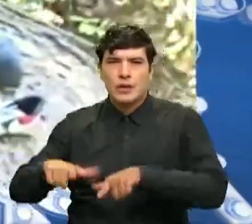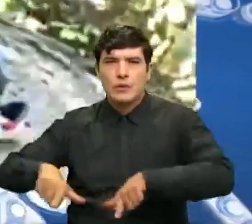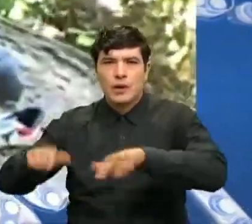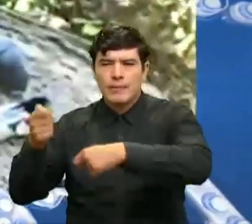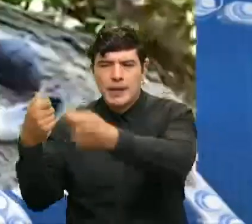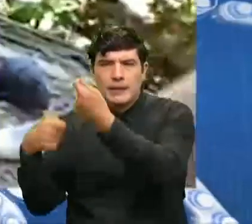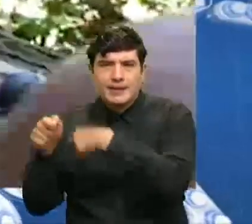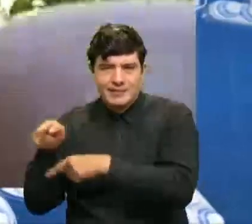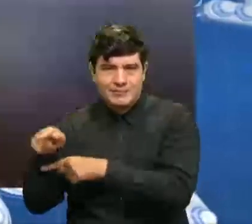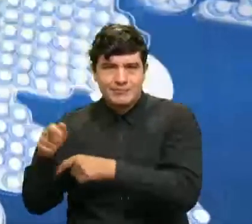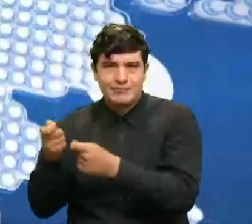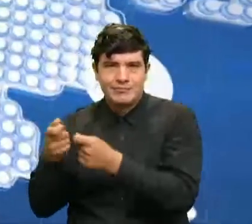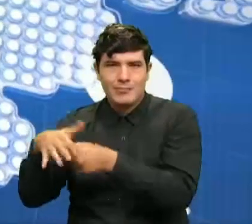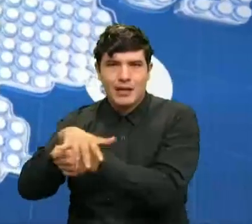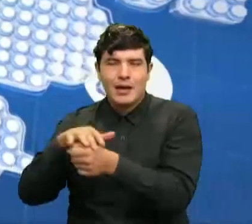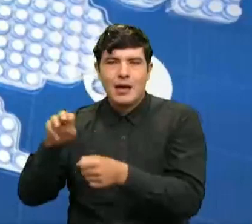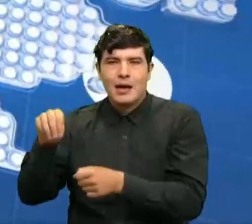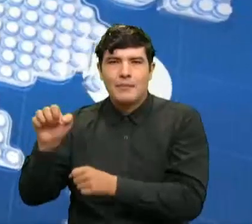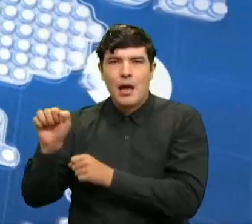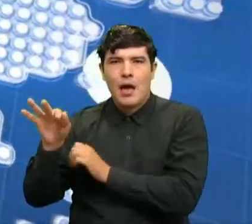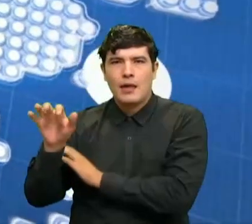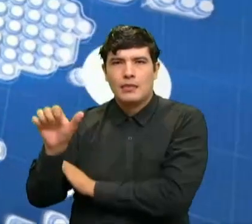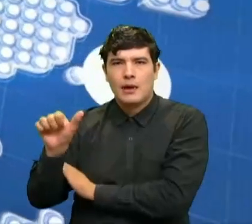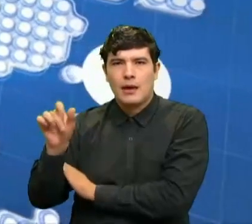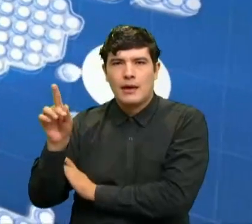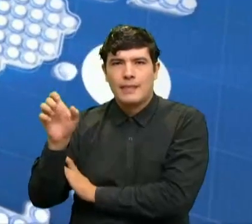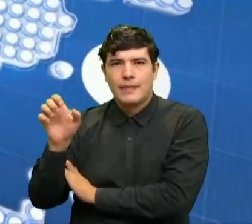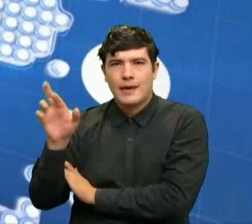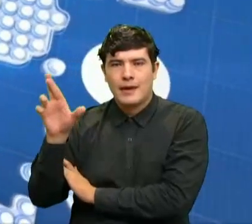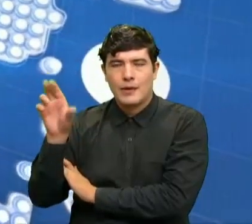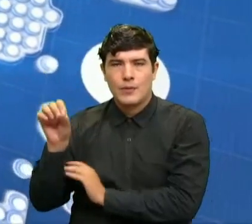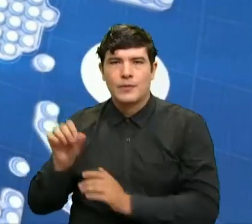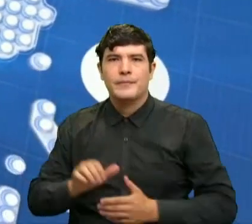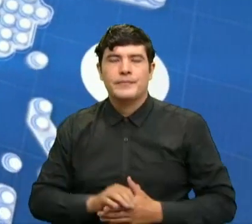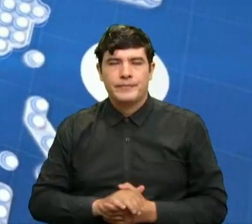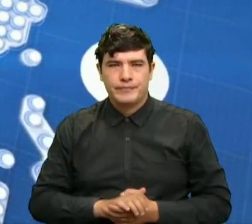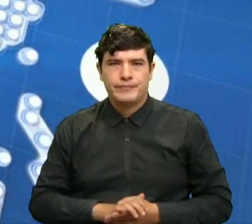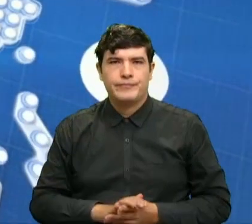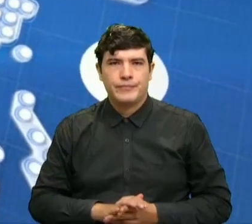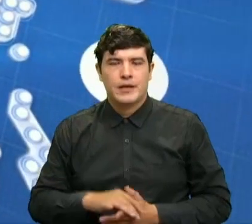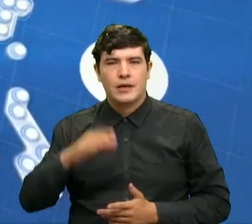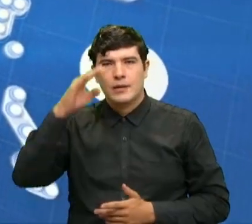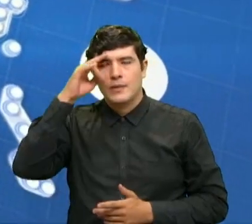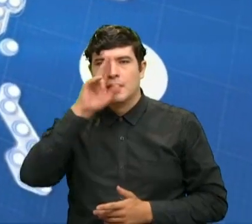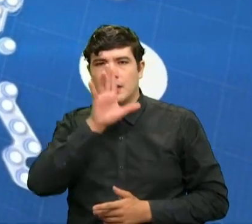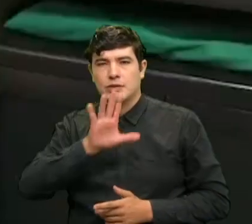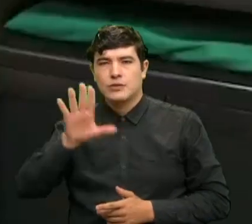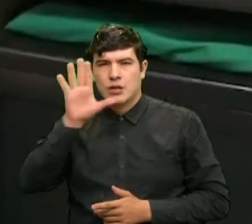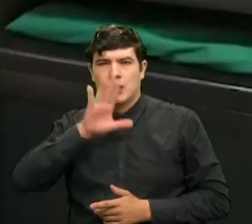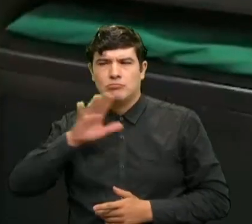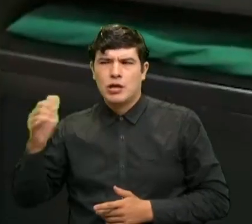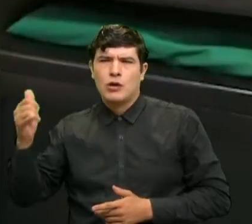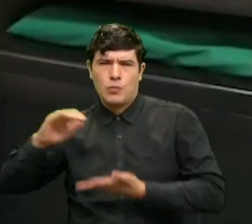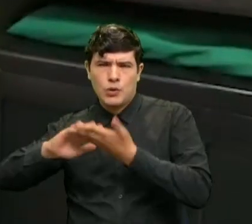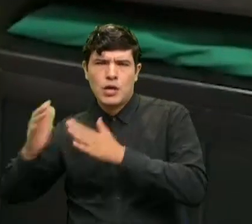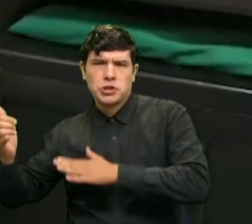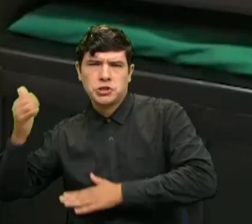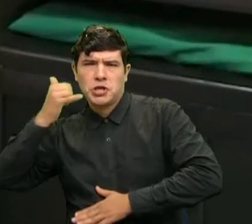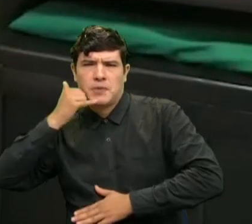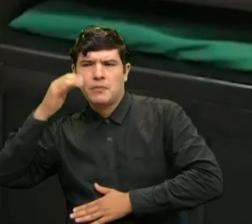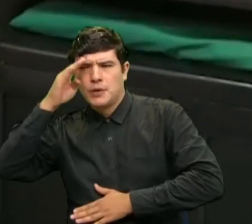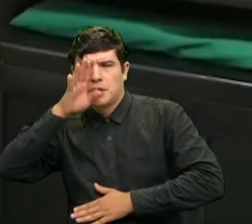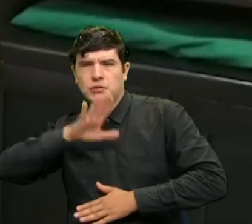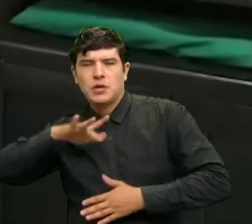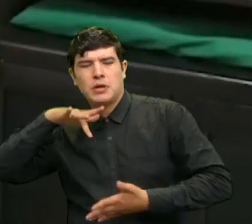en inmediaciones del río Guayabito, hasta donde llegaron los uniformados para atender la denuncia de algunos vecinos del sector. Inmediatamente,